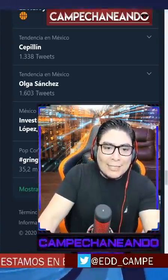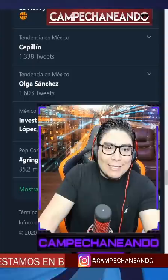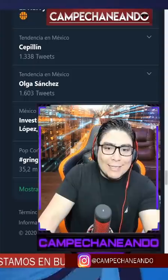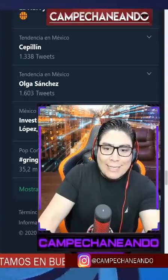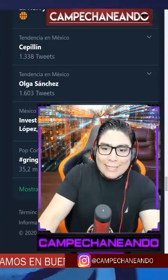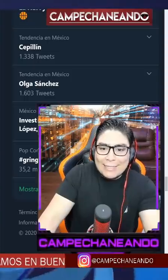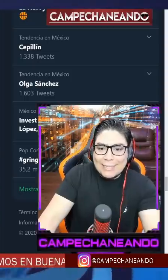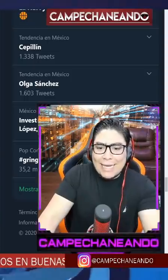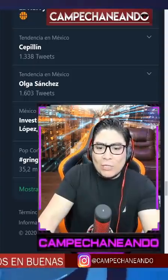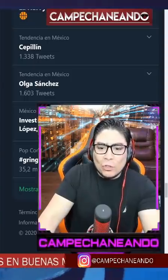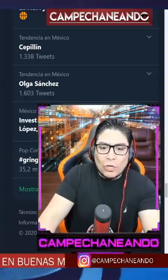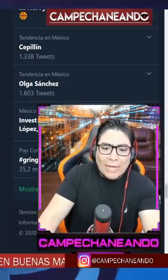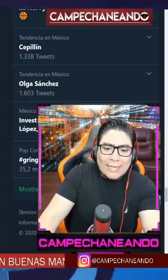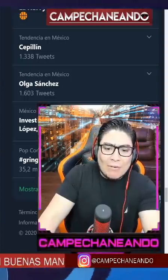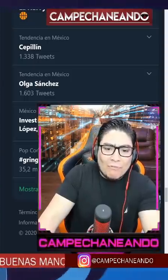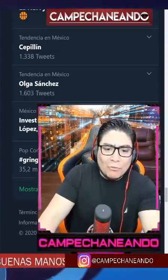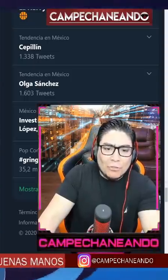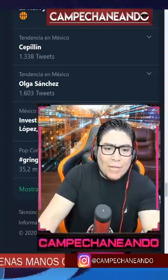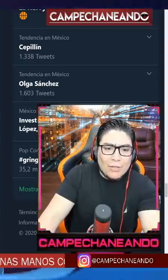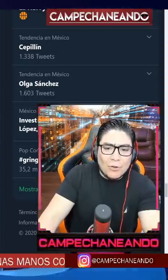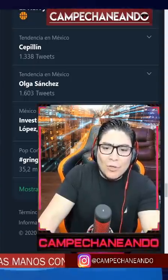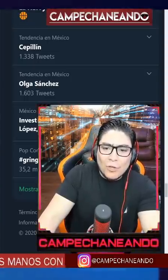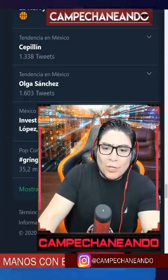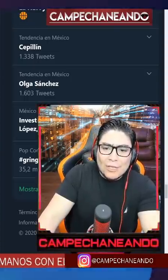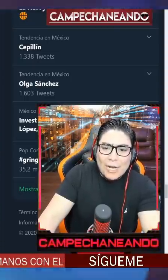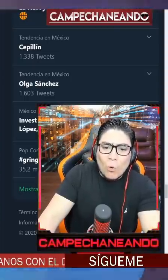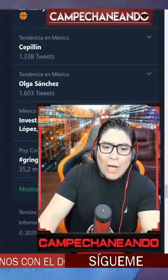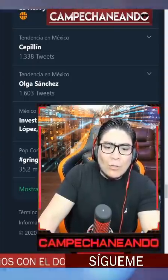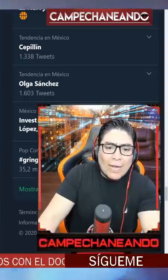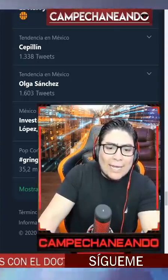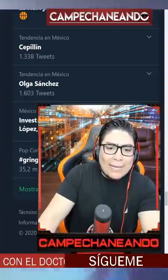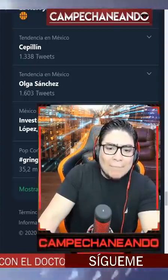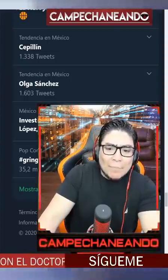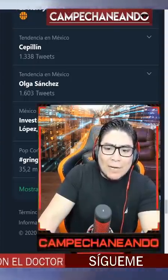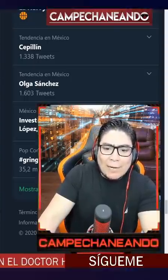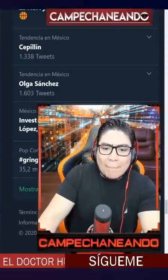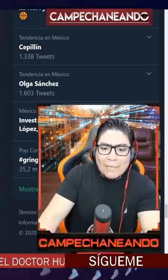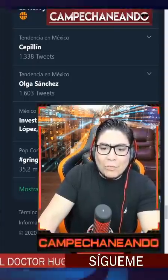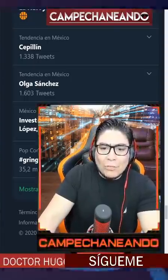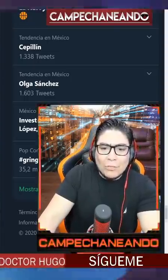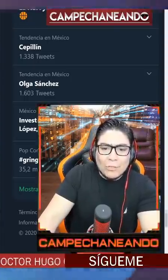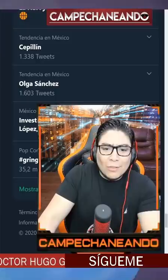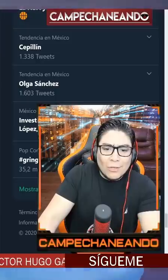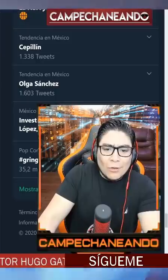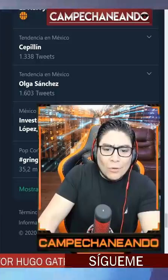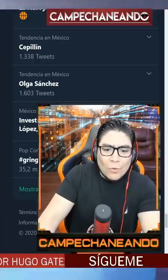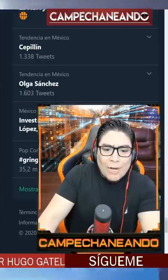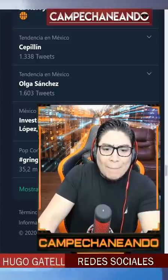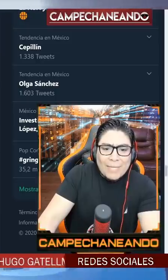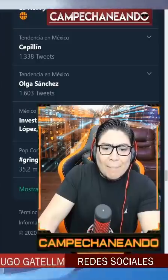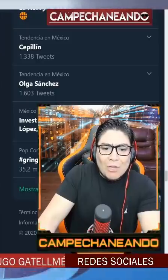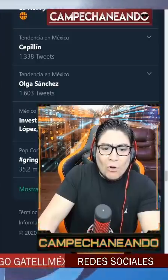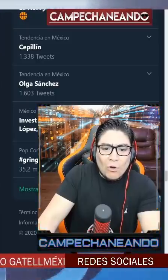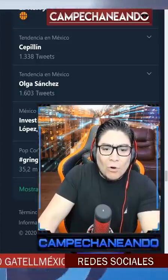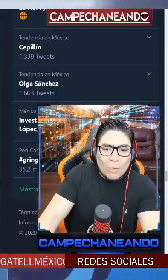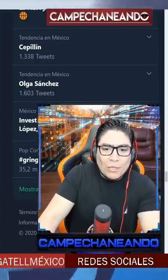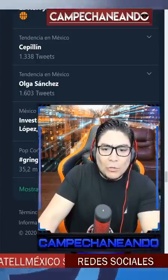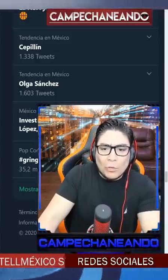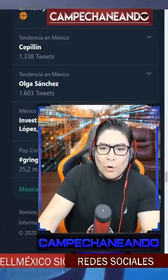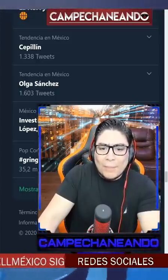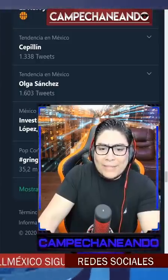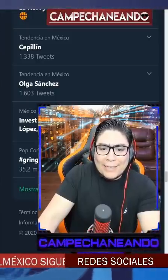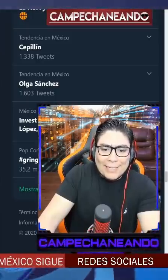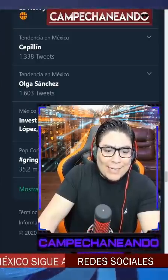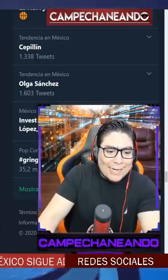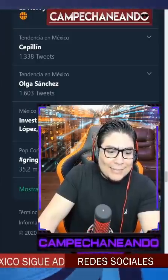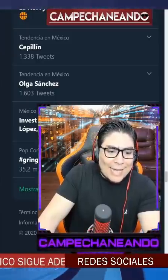la gente y decir es que el doctor gatel no ha funcionado de cuando aquí repito un epidemiólogo como el